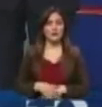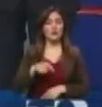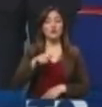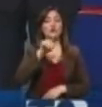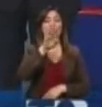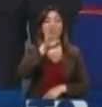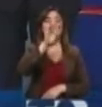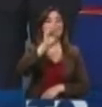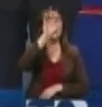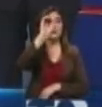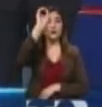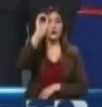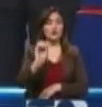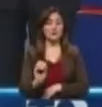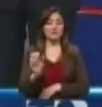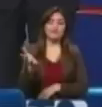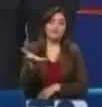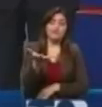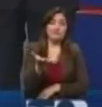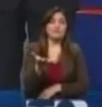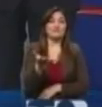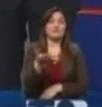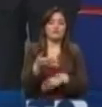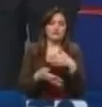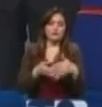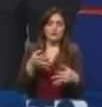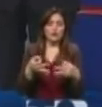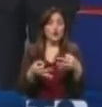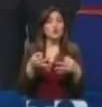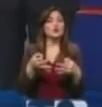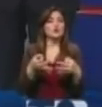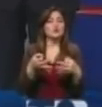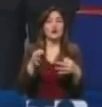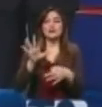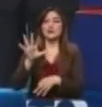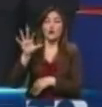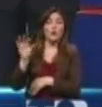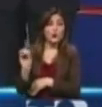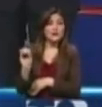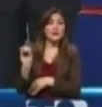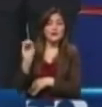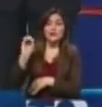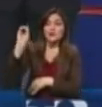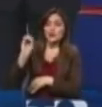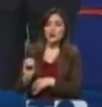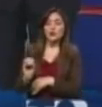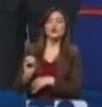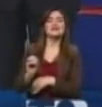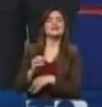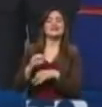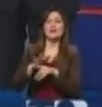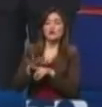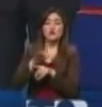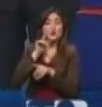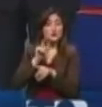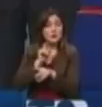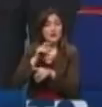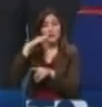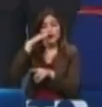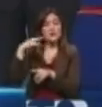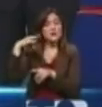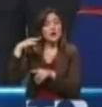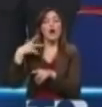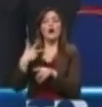el 47% de estos casos se han judicializado frente a un 50% que aún está en investigación, según datos del Consejo